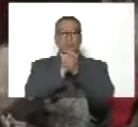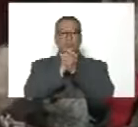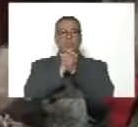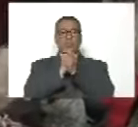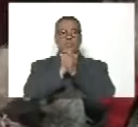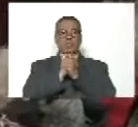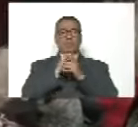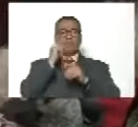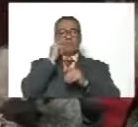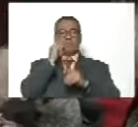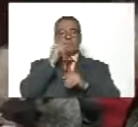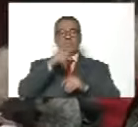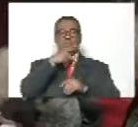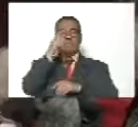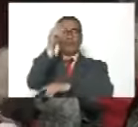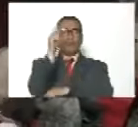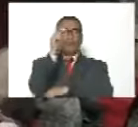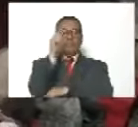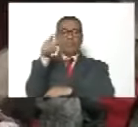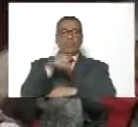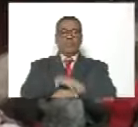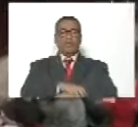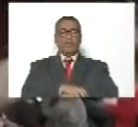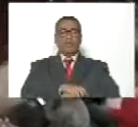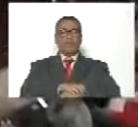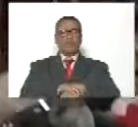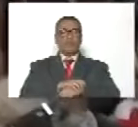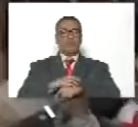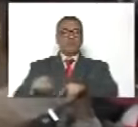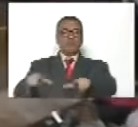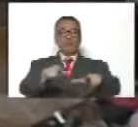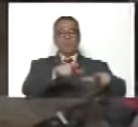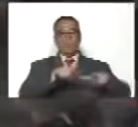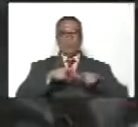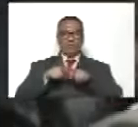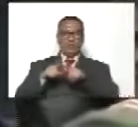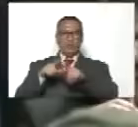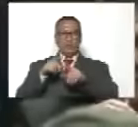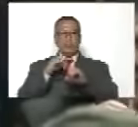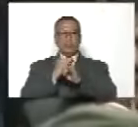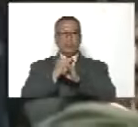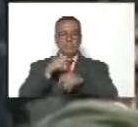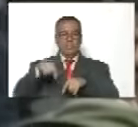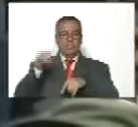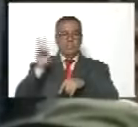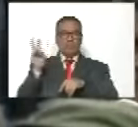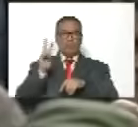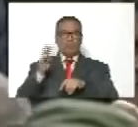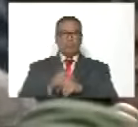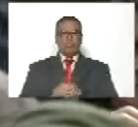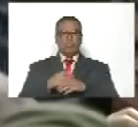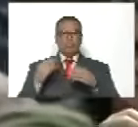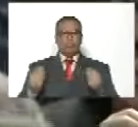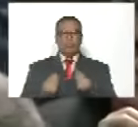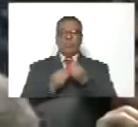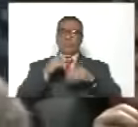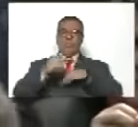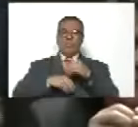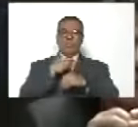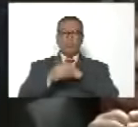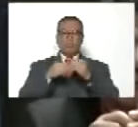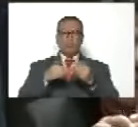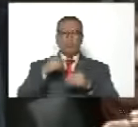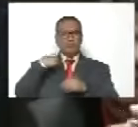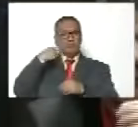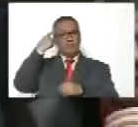colegas parlamentarios. Las plataformas digitales en Venezuela y en el mundo se han convertido en una